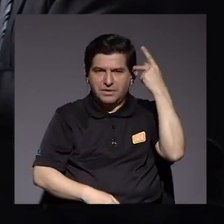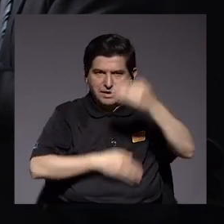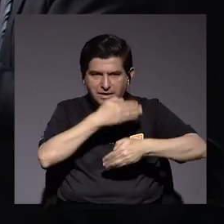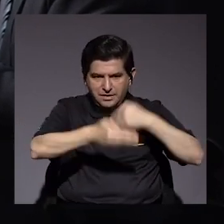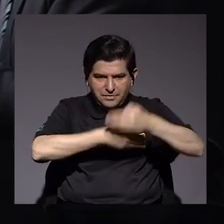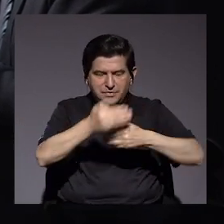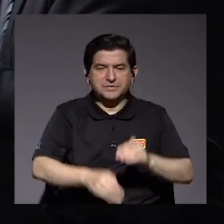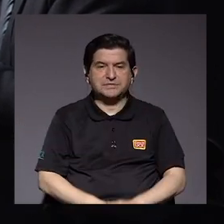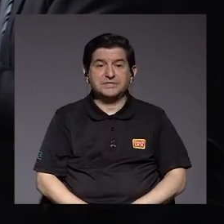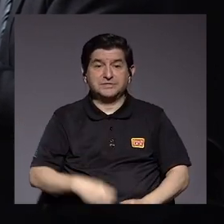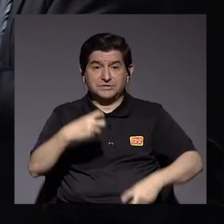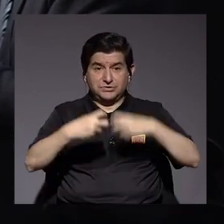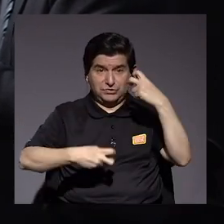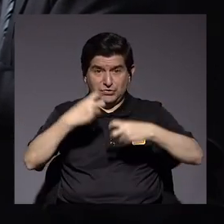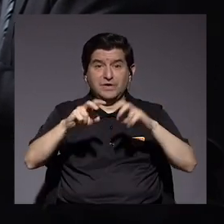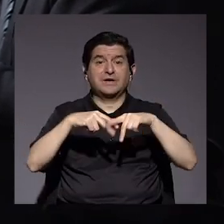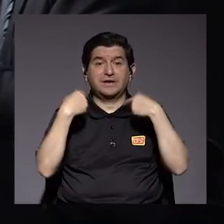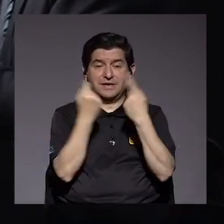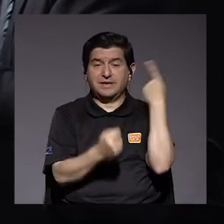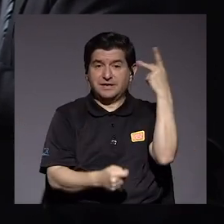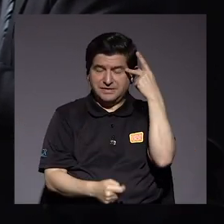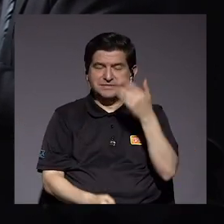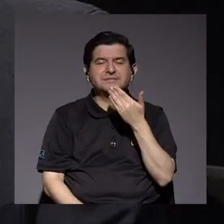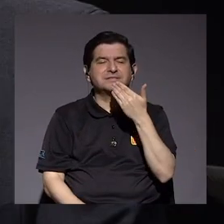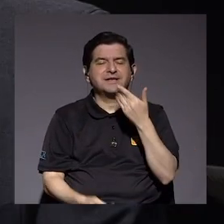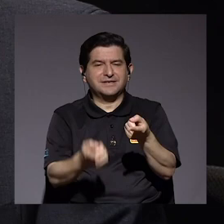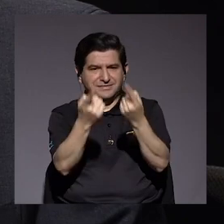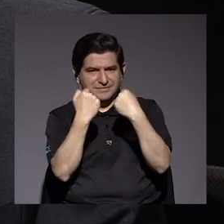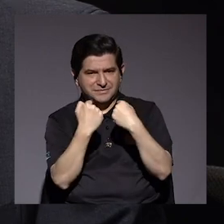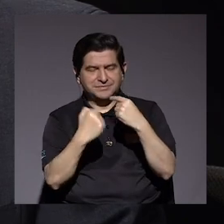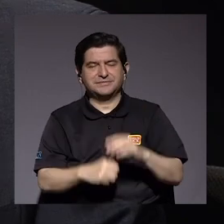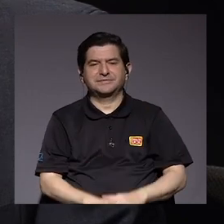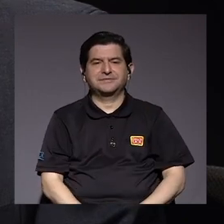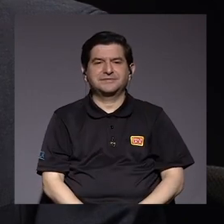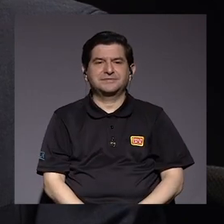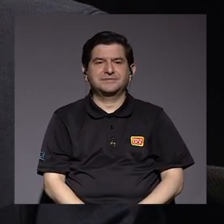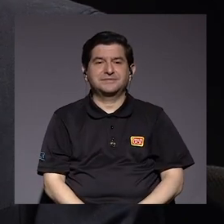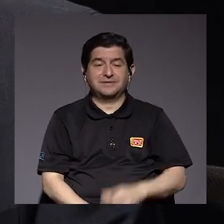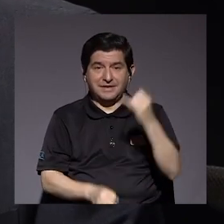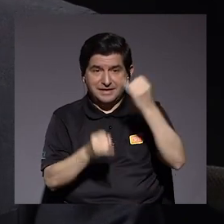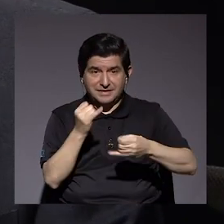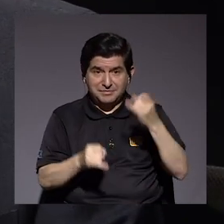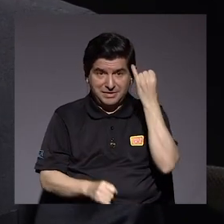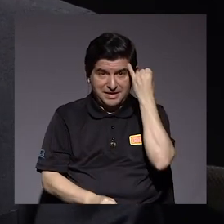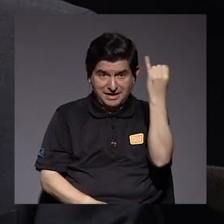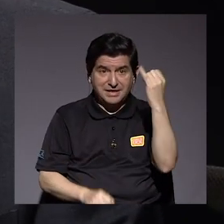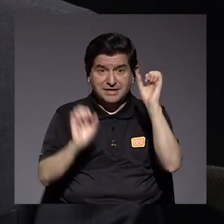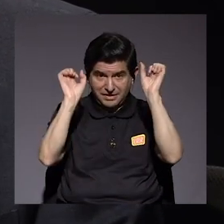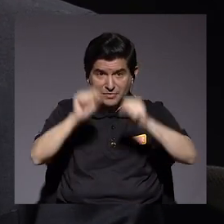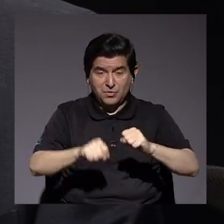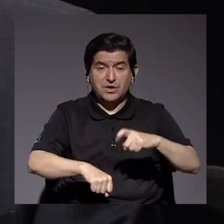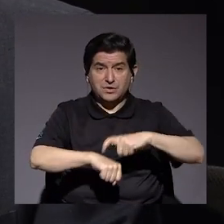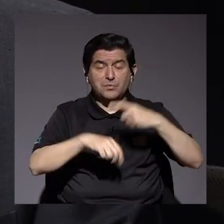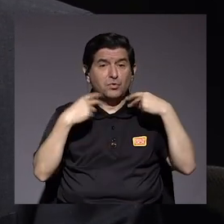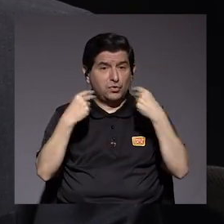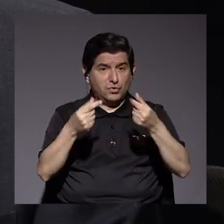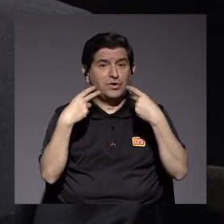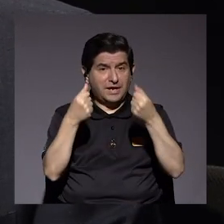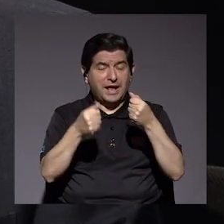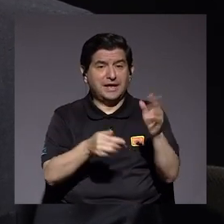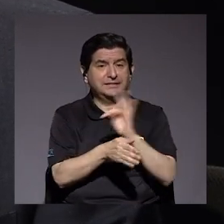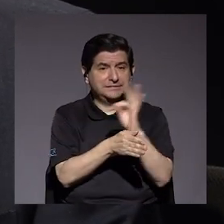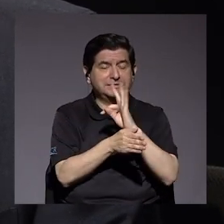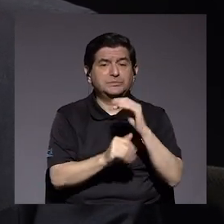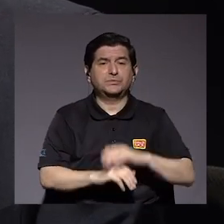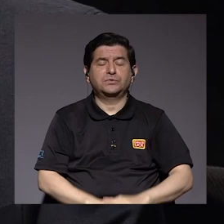hacer política están en crisis los partidos políticos muchas gracias por estar con nosotros no ordenando puedo cerrar con una iglesia porque el tiempo vuela en